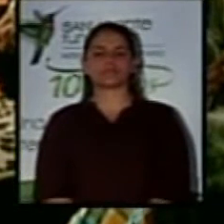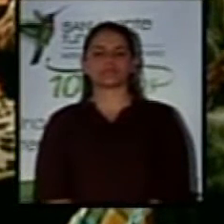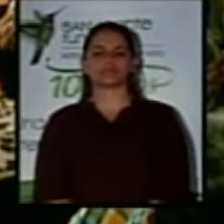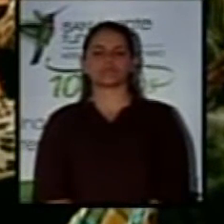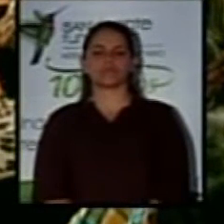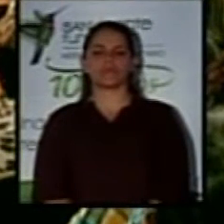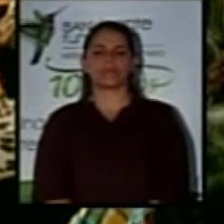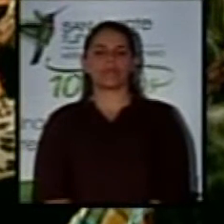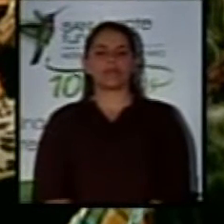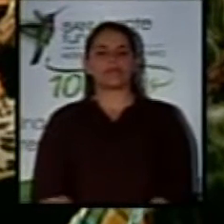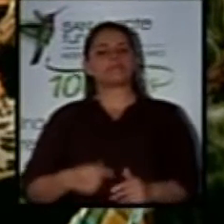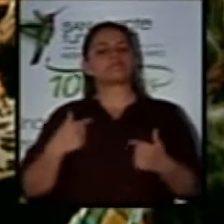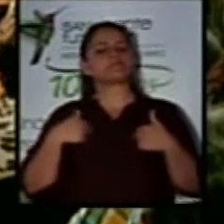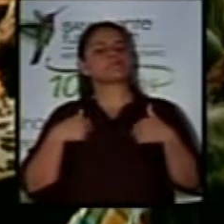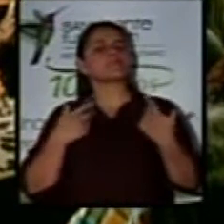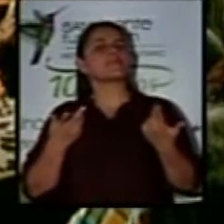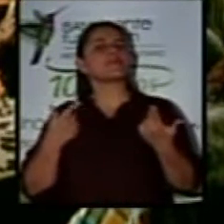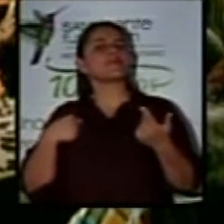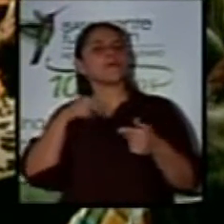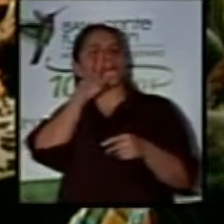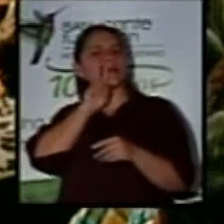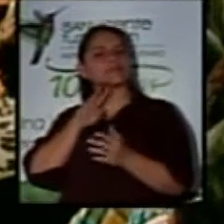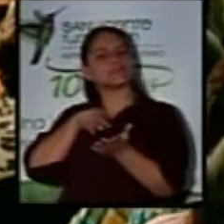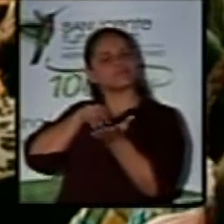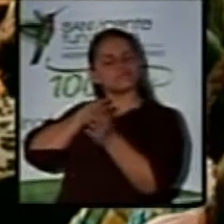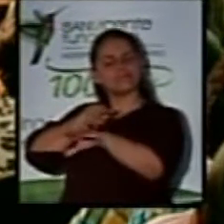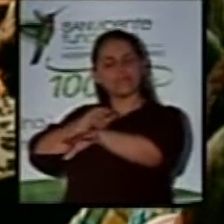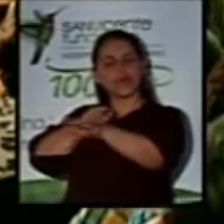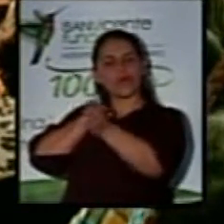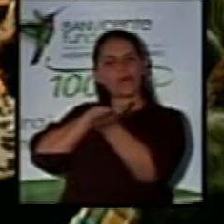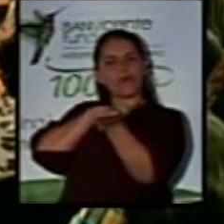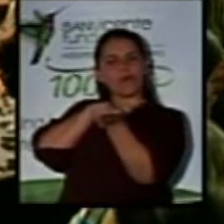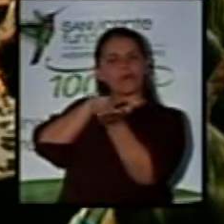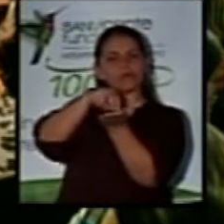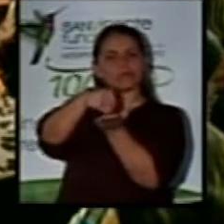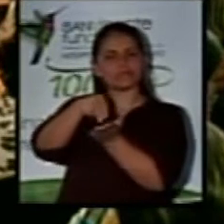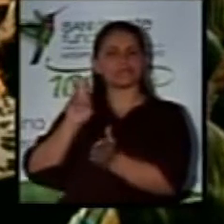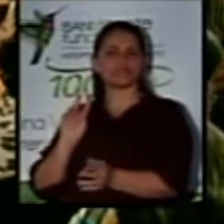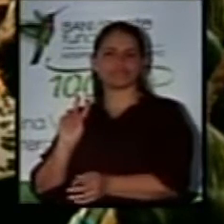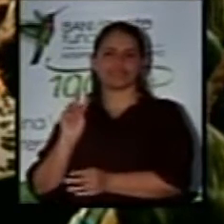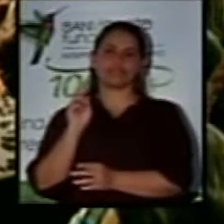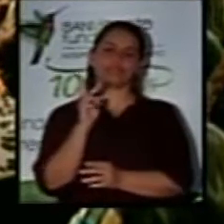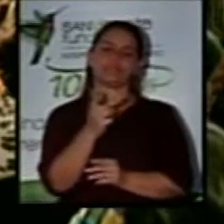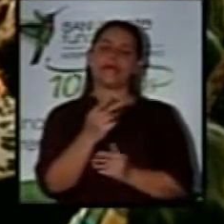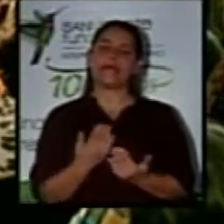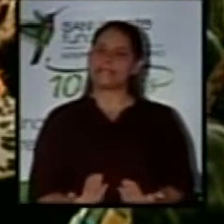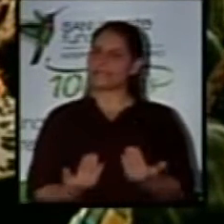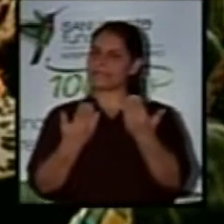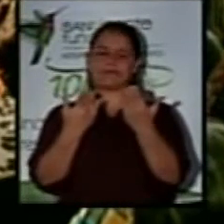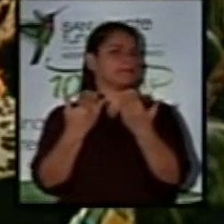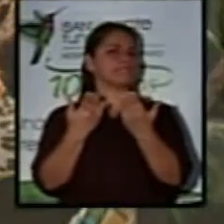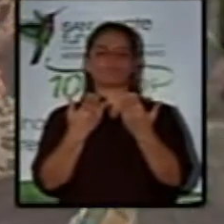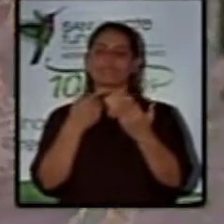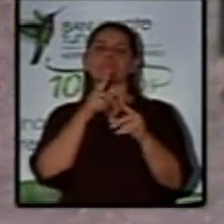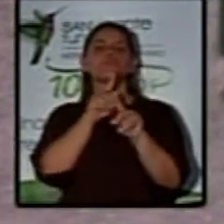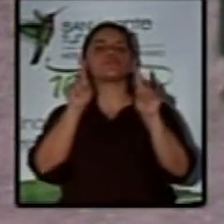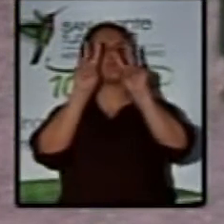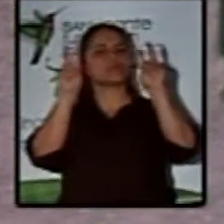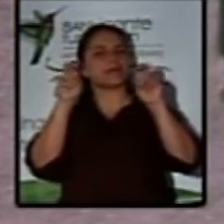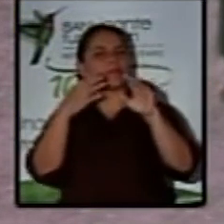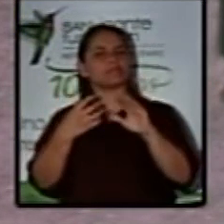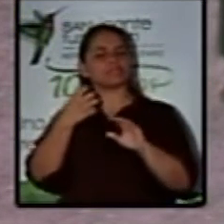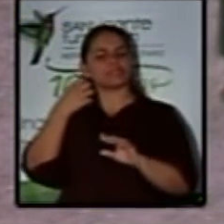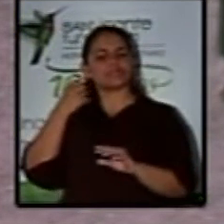que la evolución no nos ha favorecido mucho. Entonces, según las teorías científicas, el hombre en